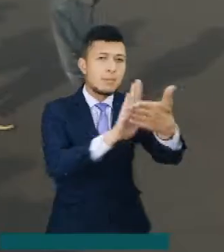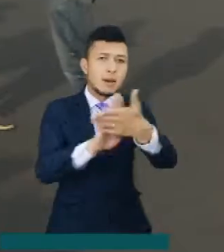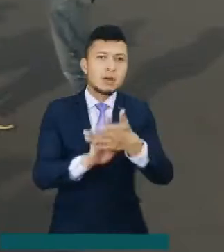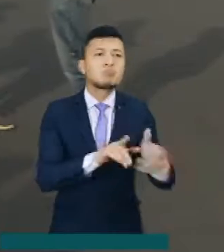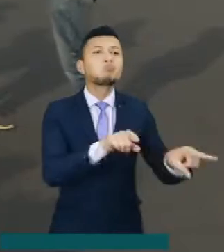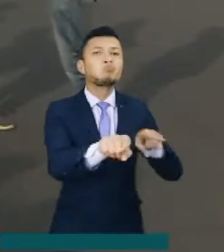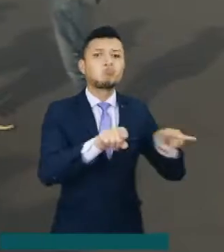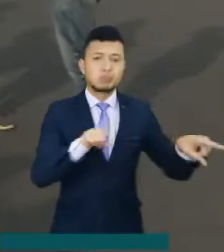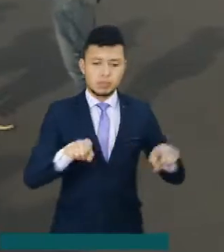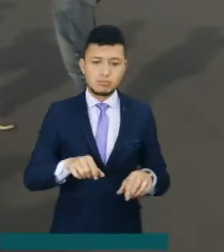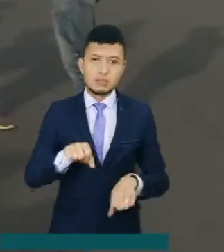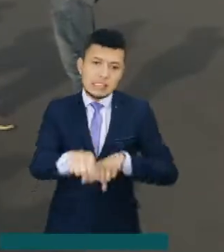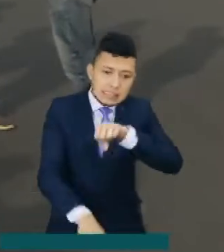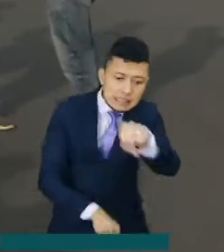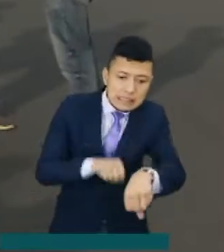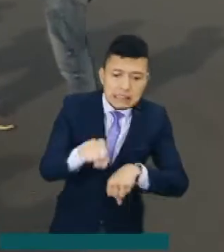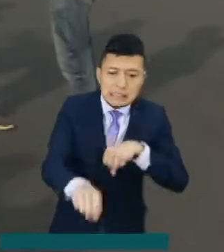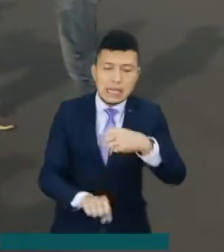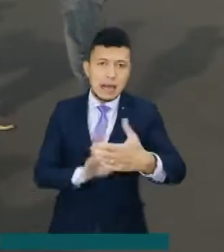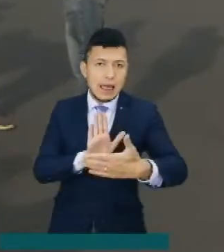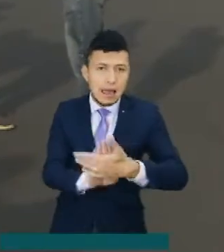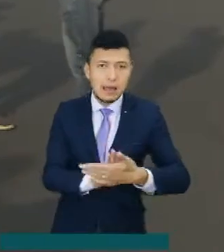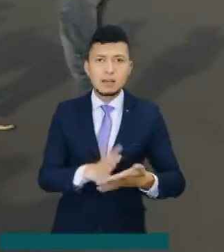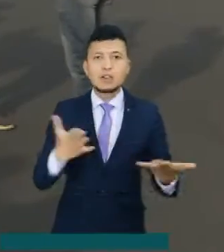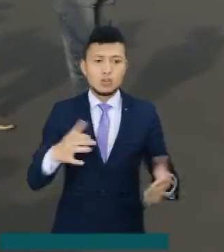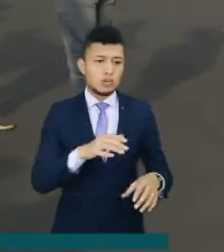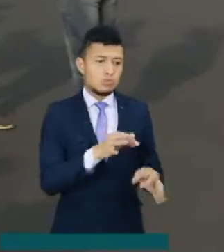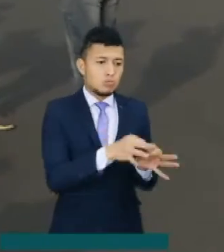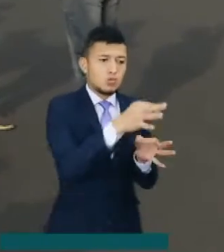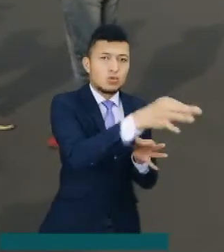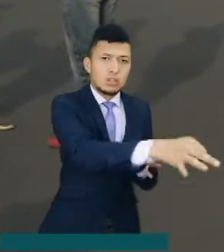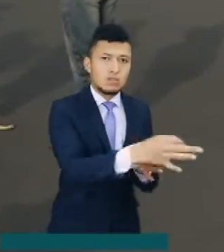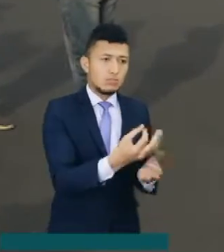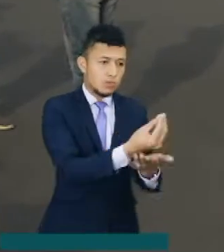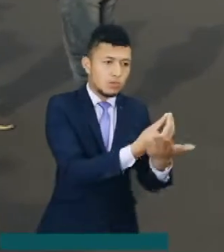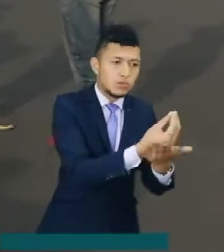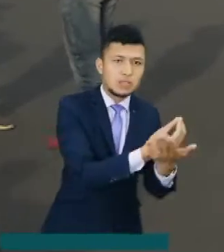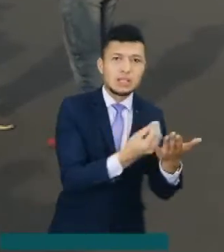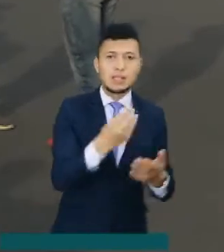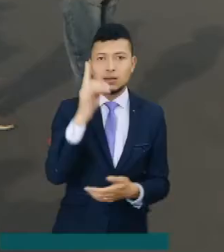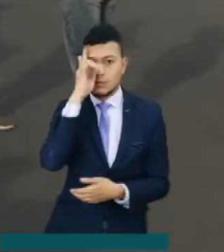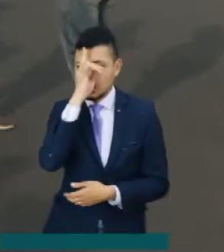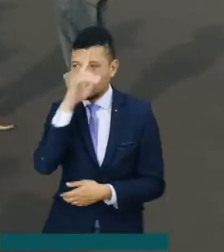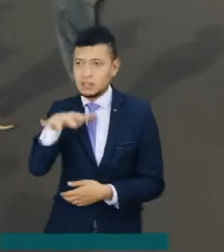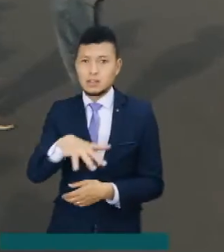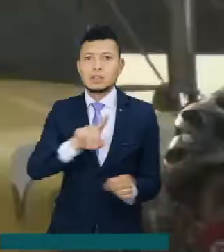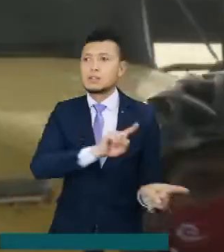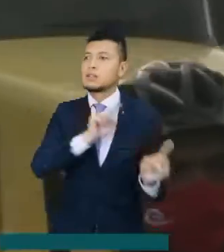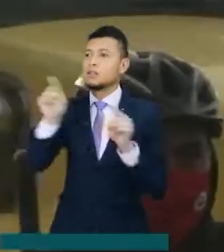los ciclistas que día a día pedalean entre los municipios de Mosquera y Madrid hacia Bogotá.